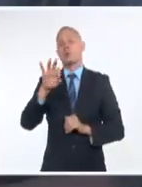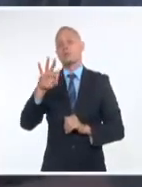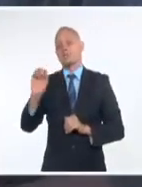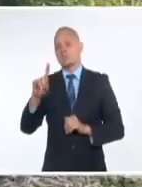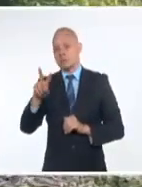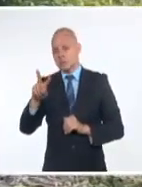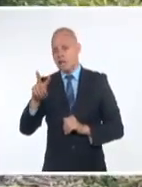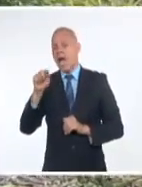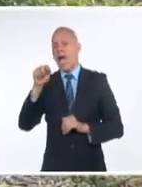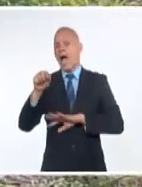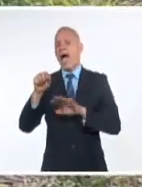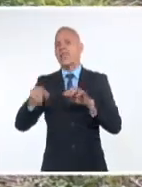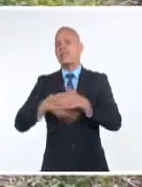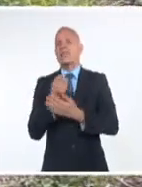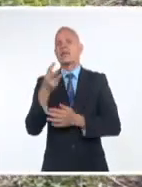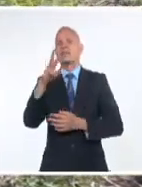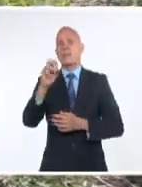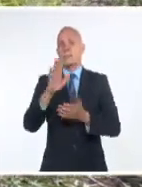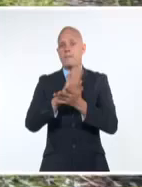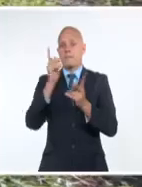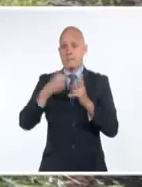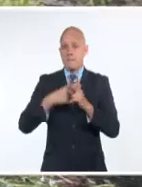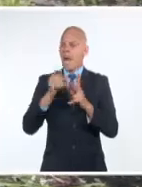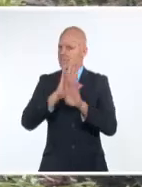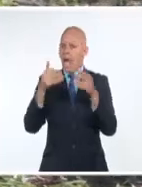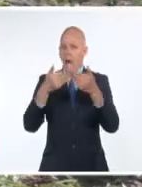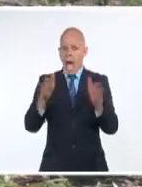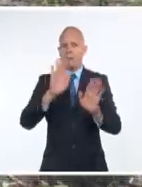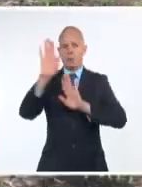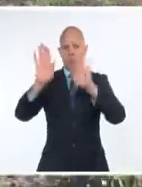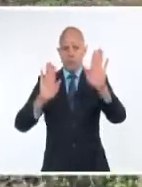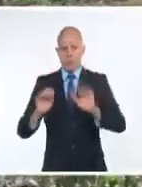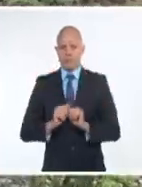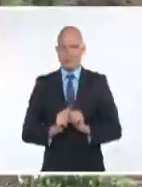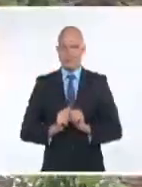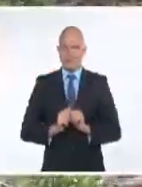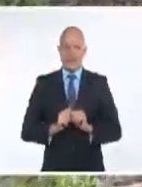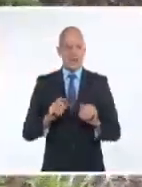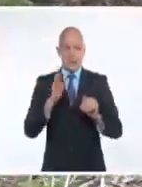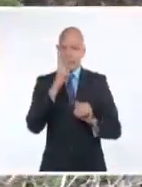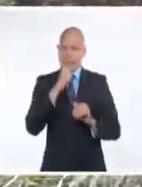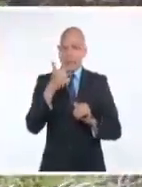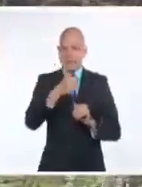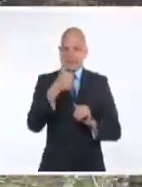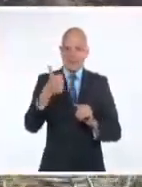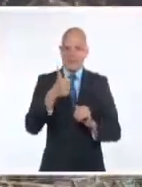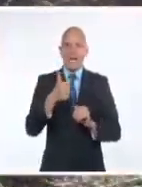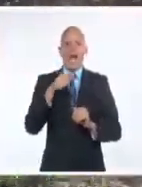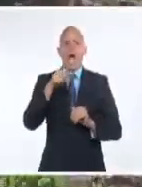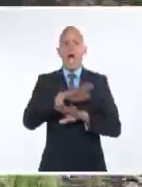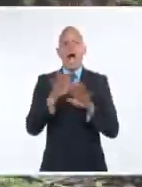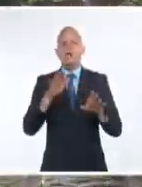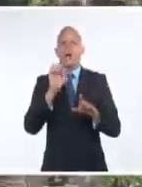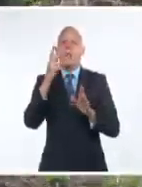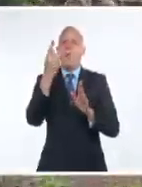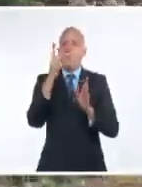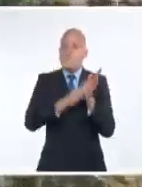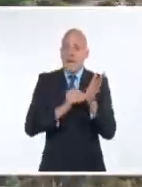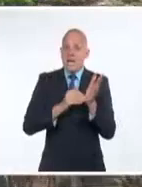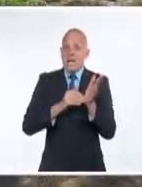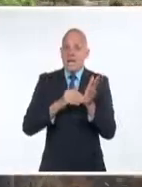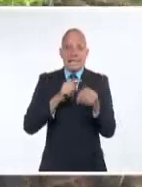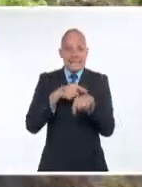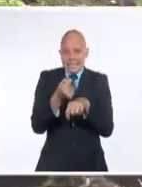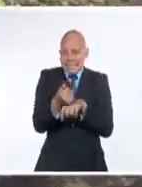3 primeras salas. A un mes de haberse inaugurado, el museo sufrió severas inundaciones a partir de fuertes lluvias en la ciudad y tuvo que